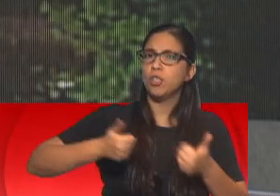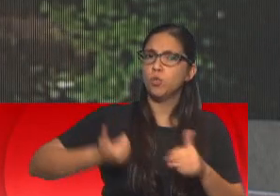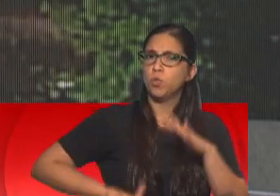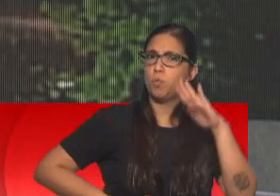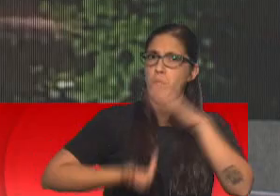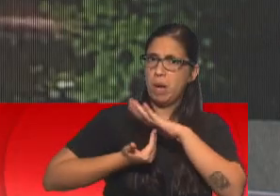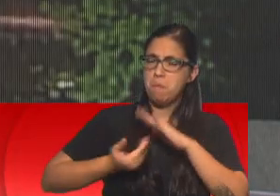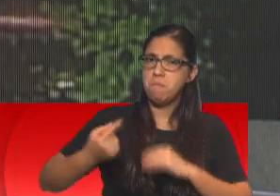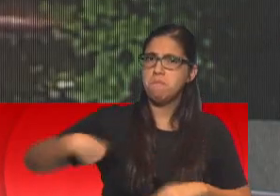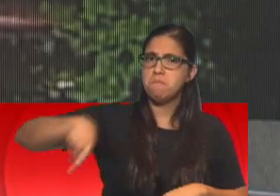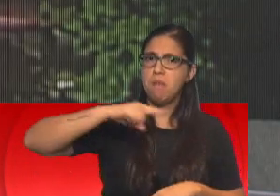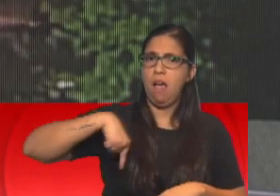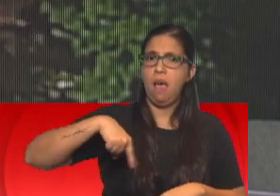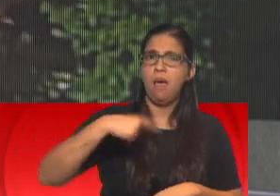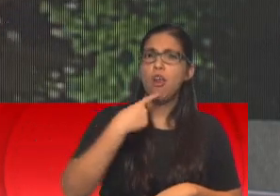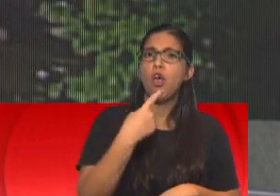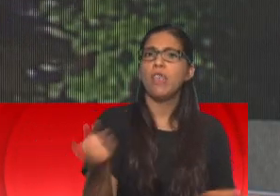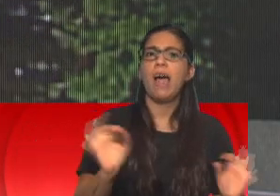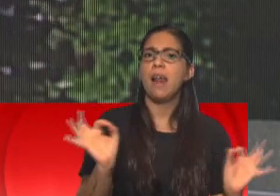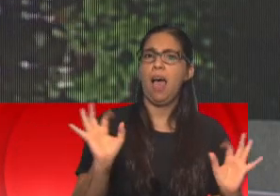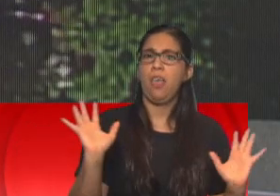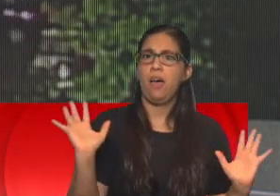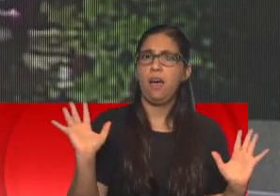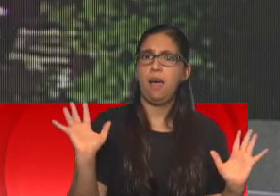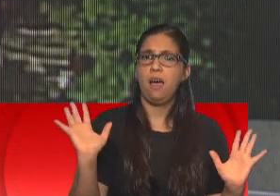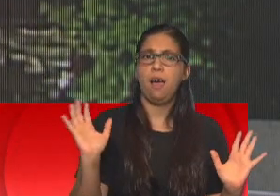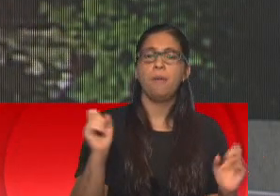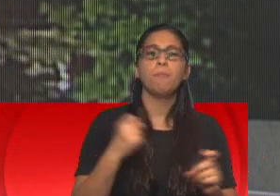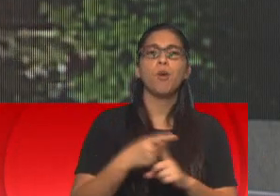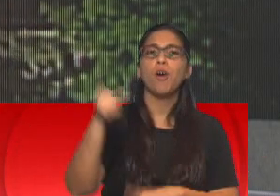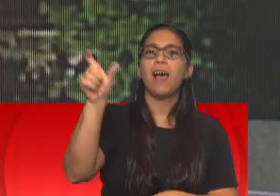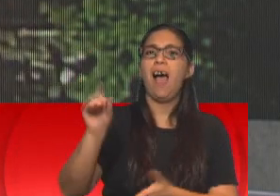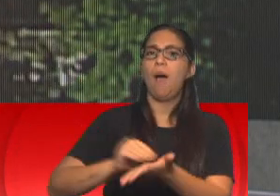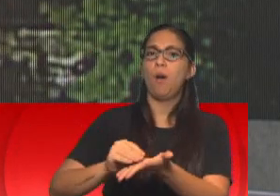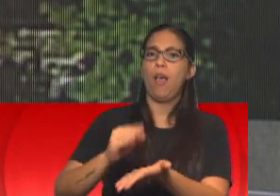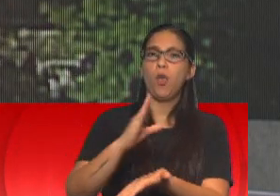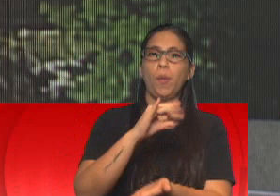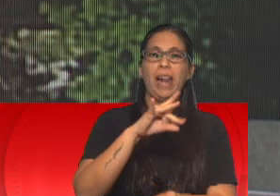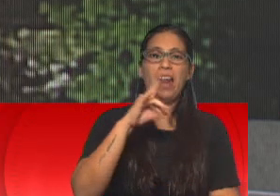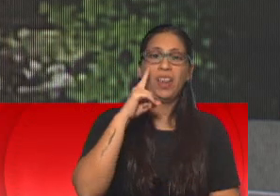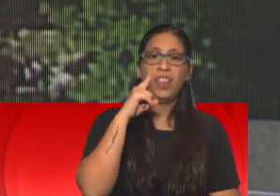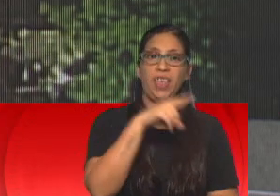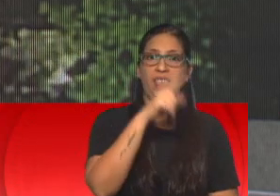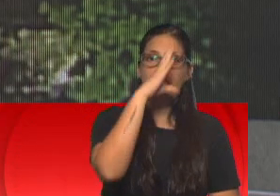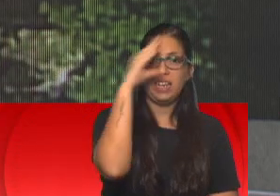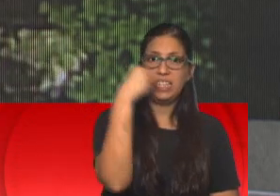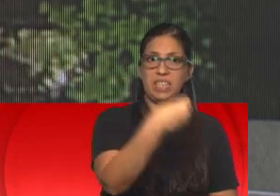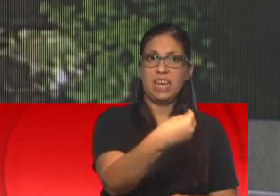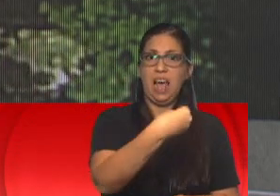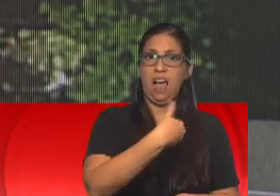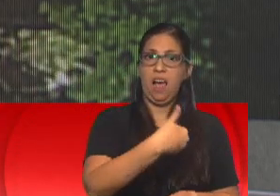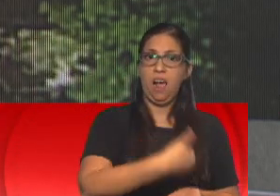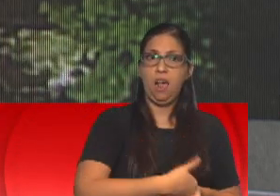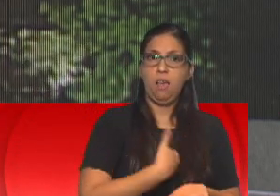Justicia no se expida por la presentación realizada por el abogado Berardi, el abogado de la expresidenta, pero sí